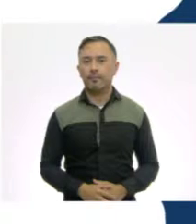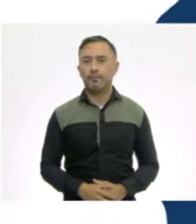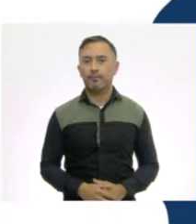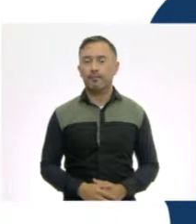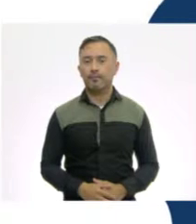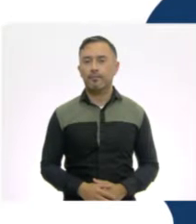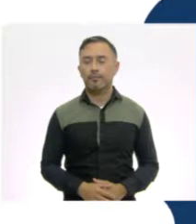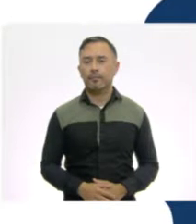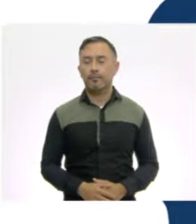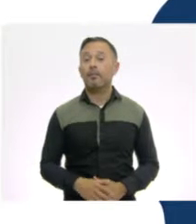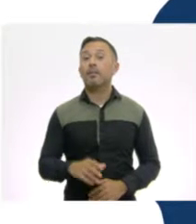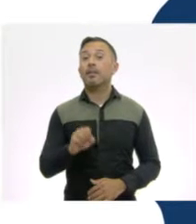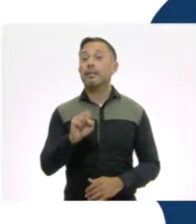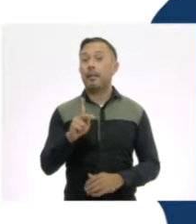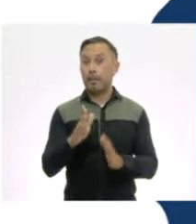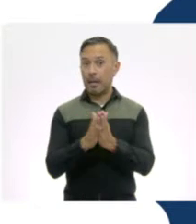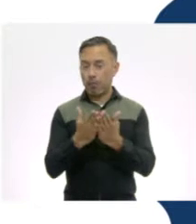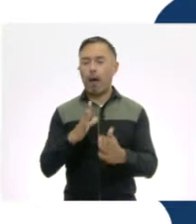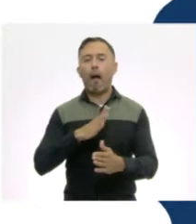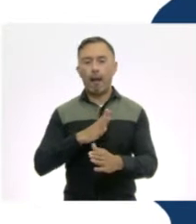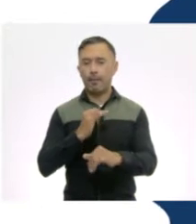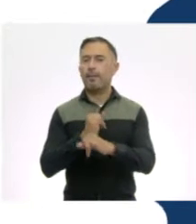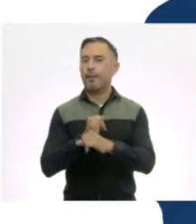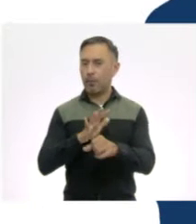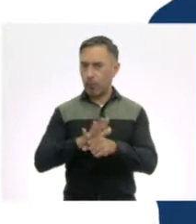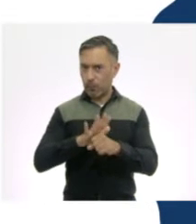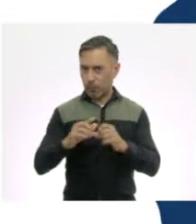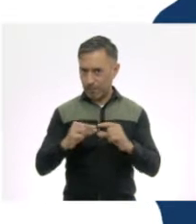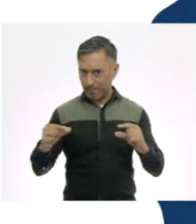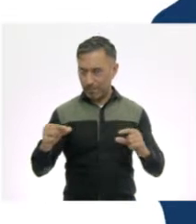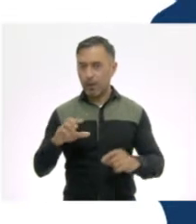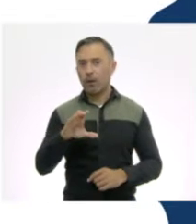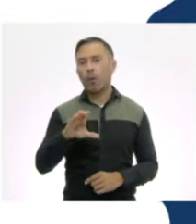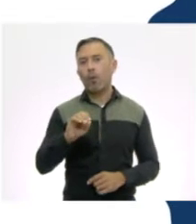También puedes encontrar los libros de texto en la página